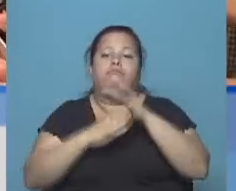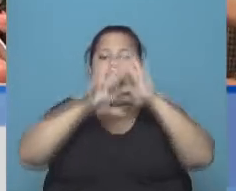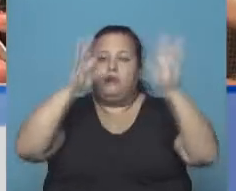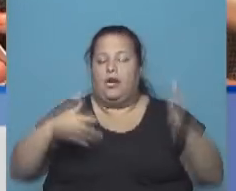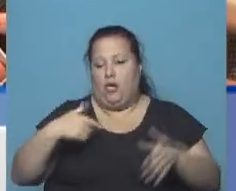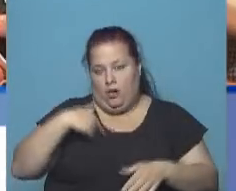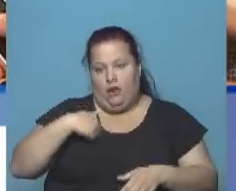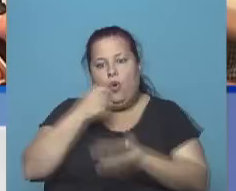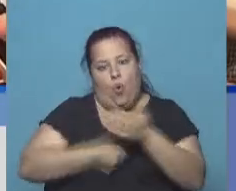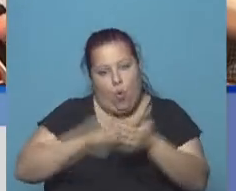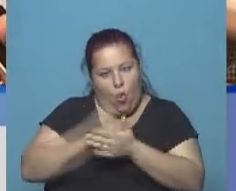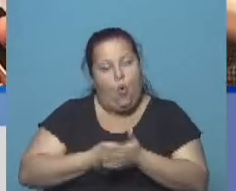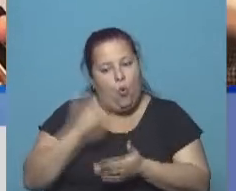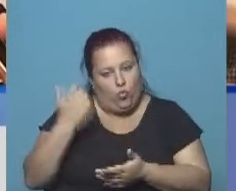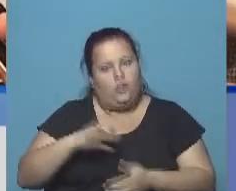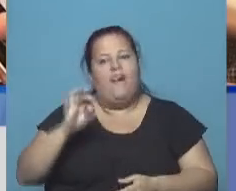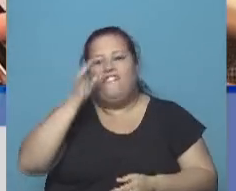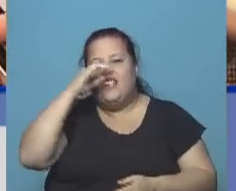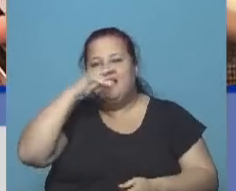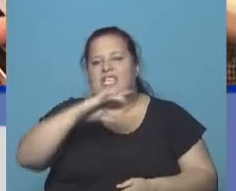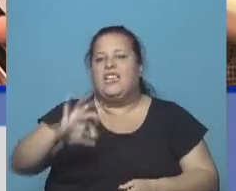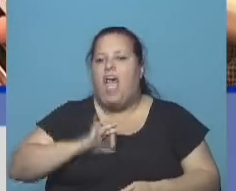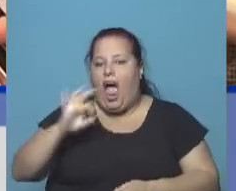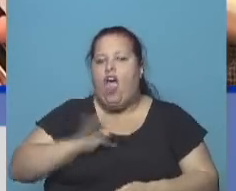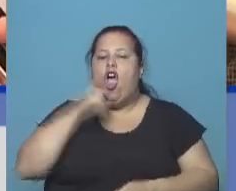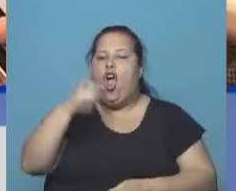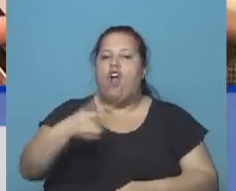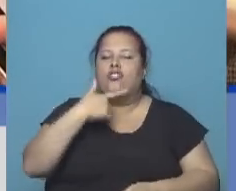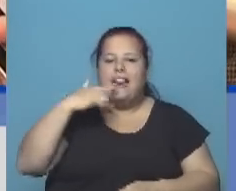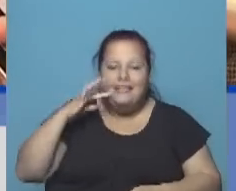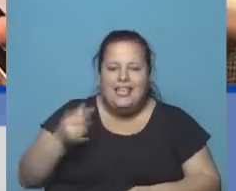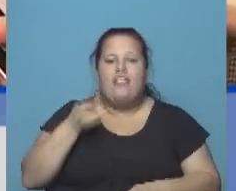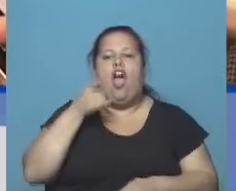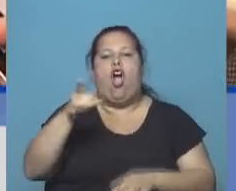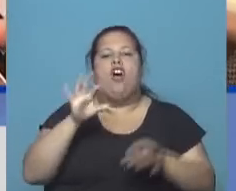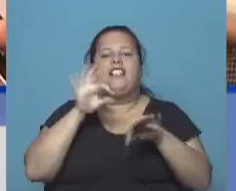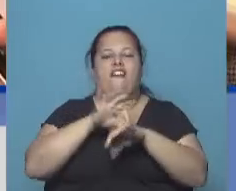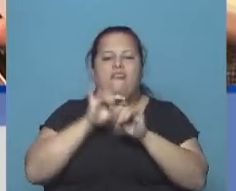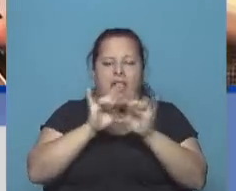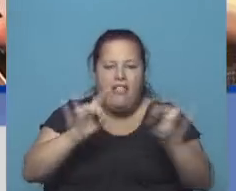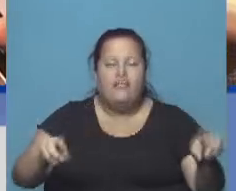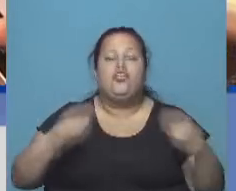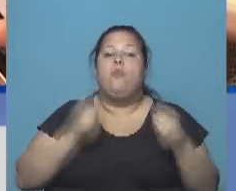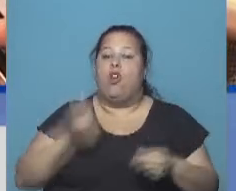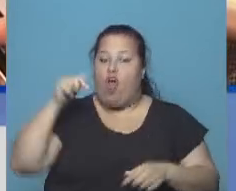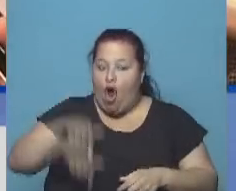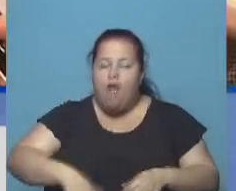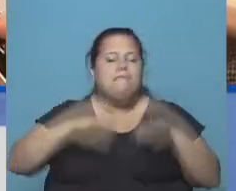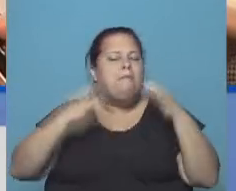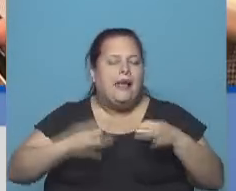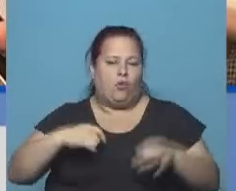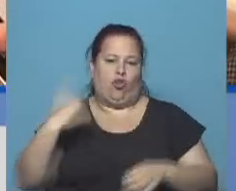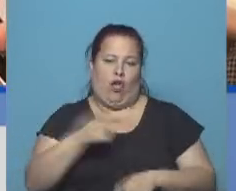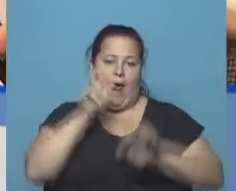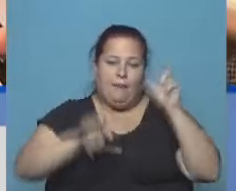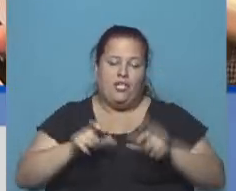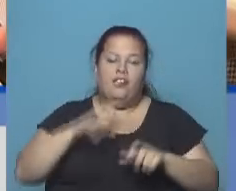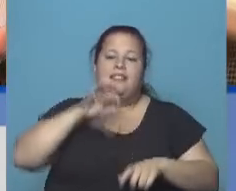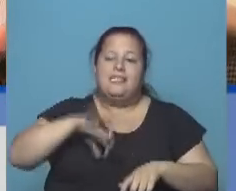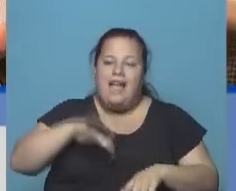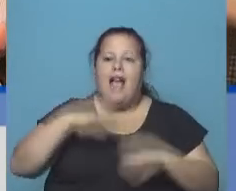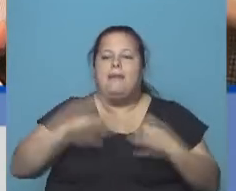Argentina, la Cruz Roja Argentina, por ejemplo, una entidad señera que tenía su campaña Dar Sangre es Dar Vida. Ese es un hecho